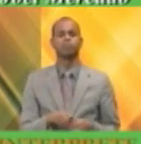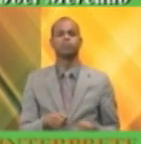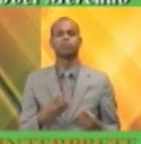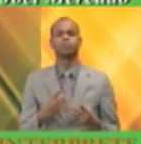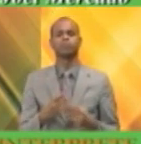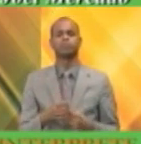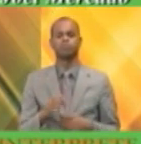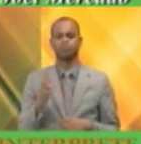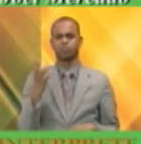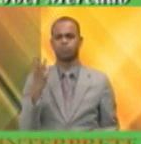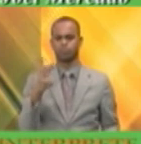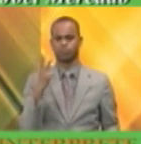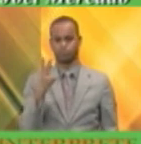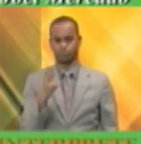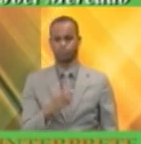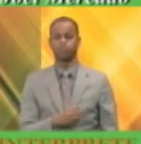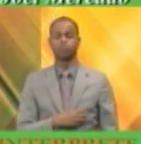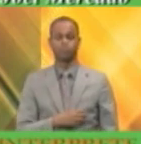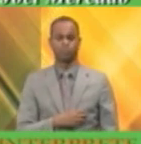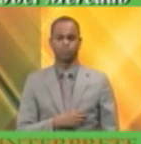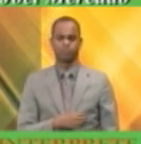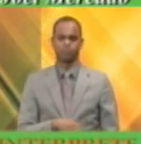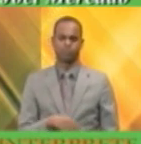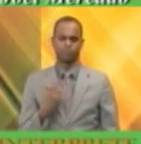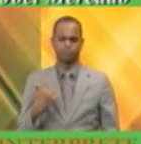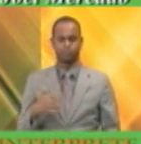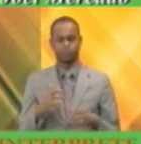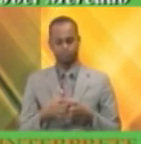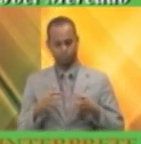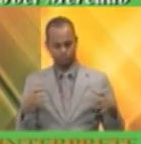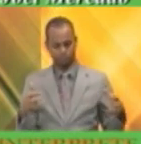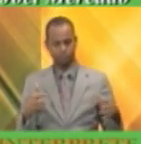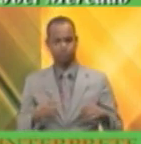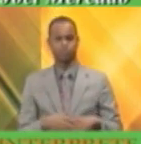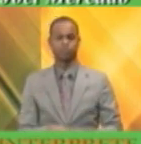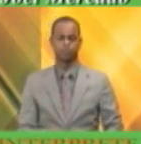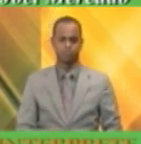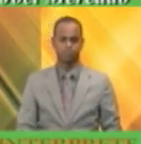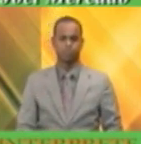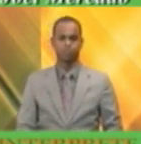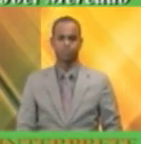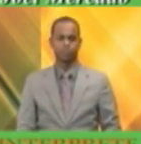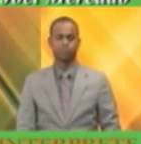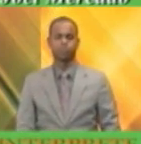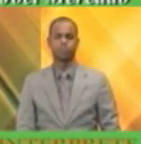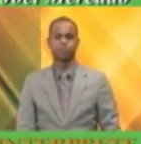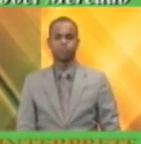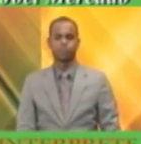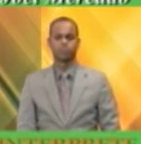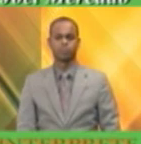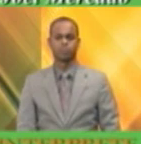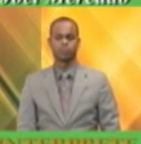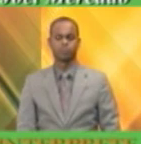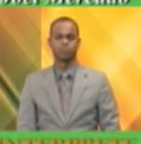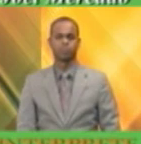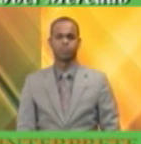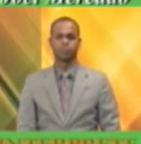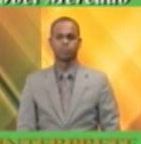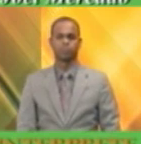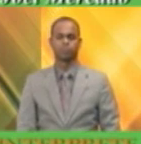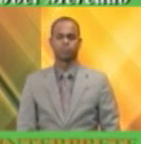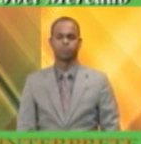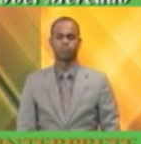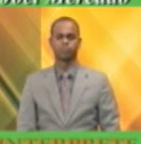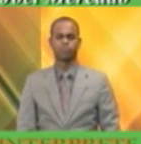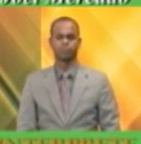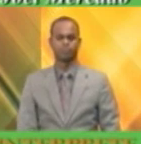habían 16 atletas. ¿16? Una delegación grande. Sí. Una delegación grande, entonces. Te